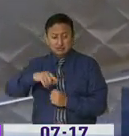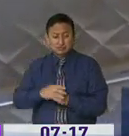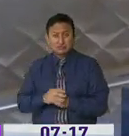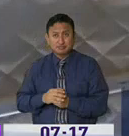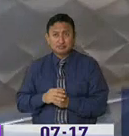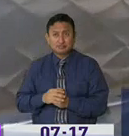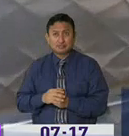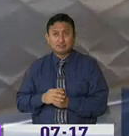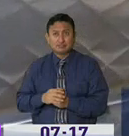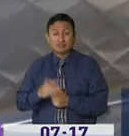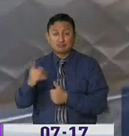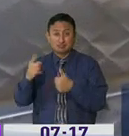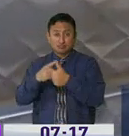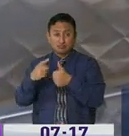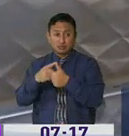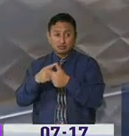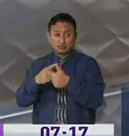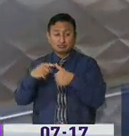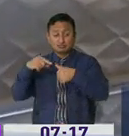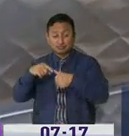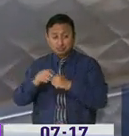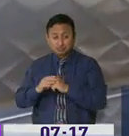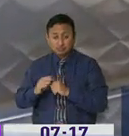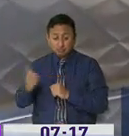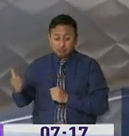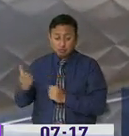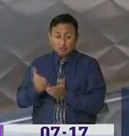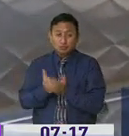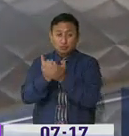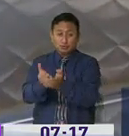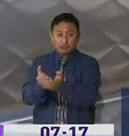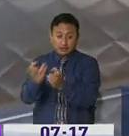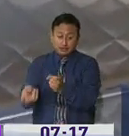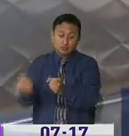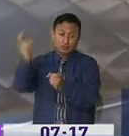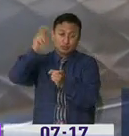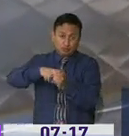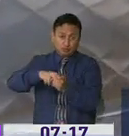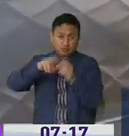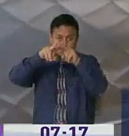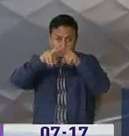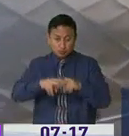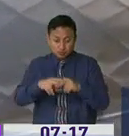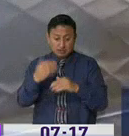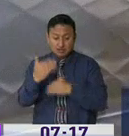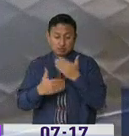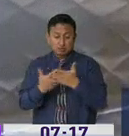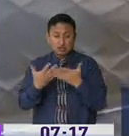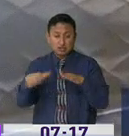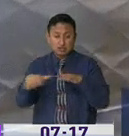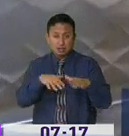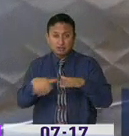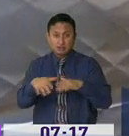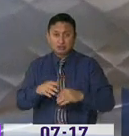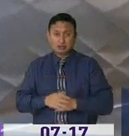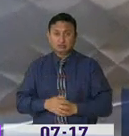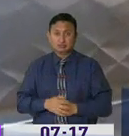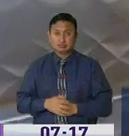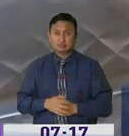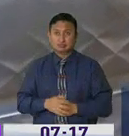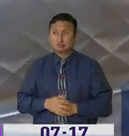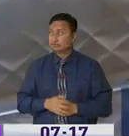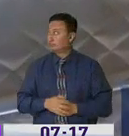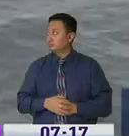primero realizar un abordaje y posteriormente los trámites que conllevan a la actividad.